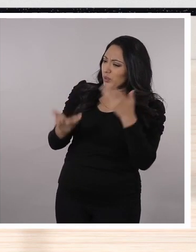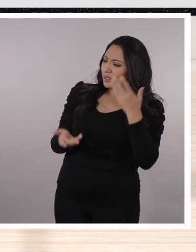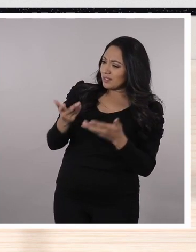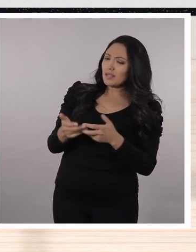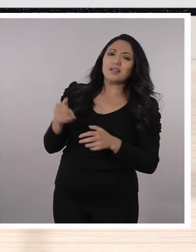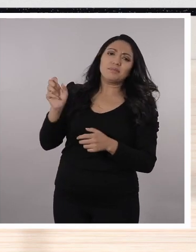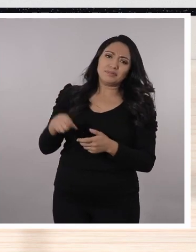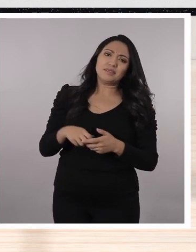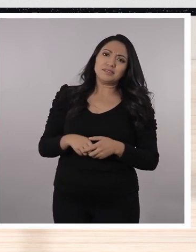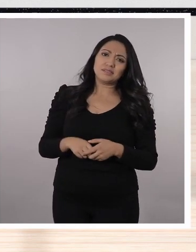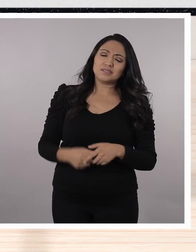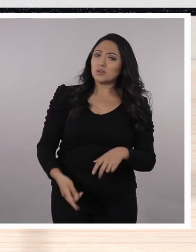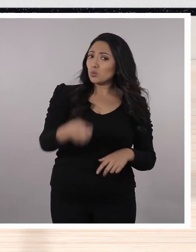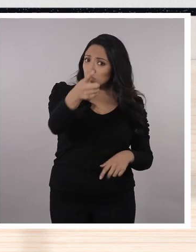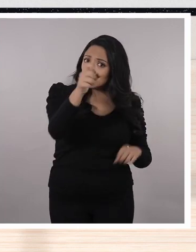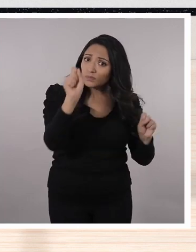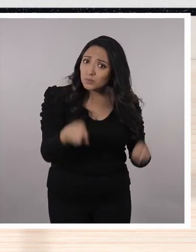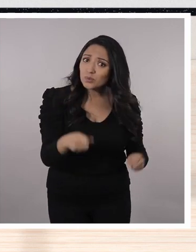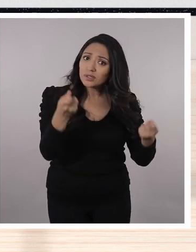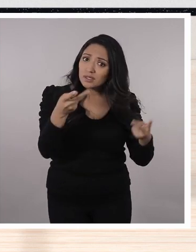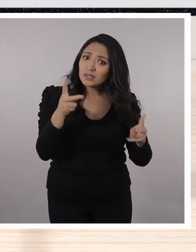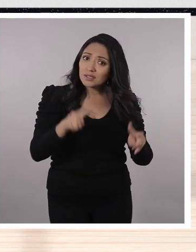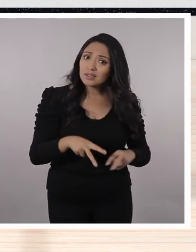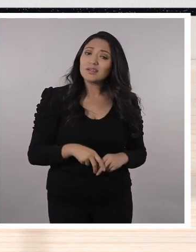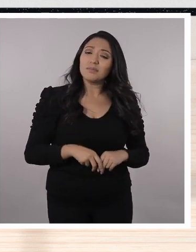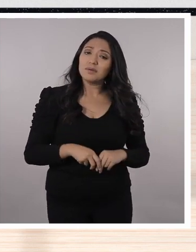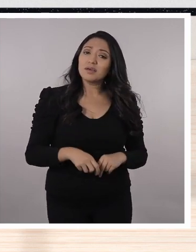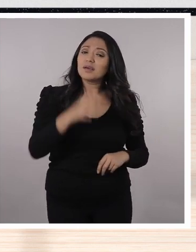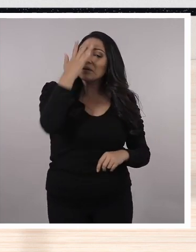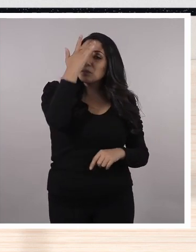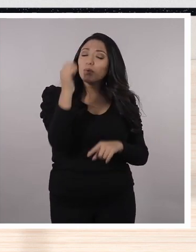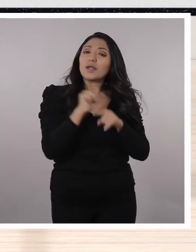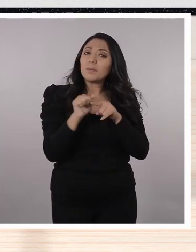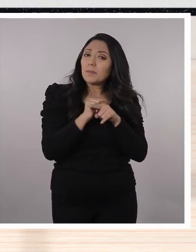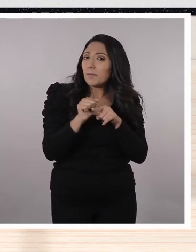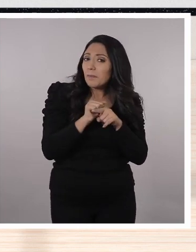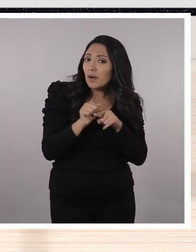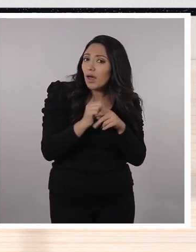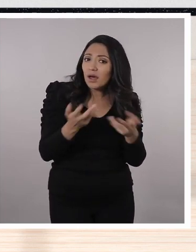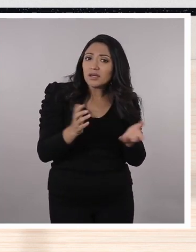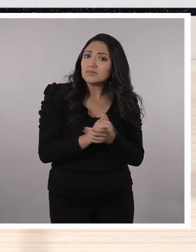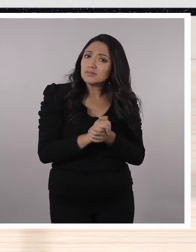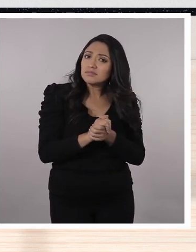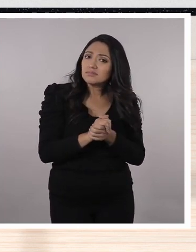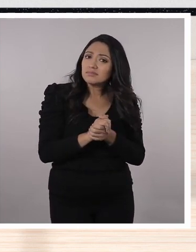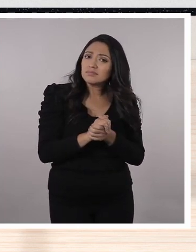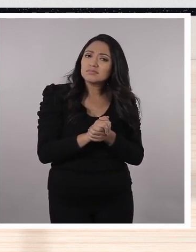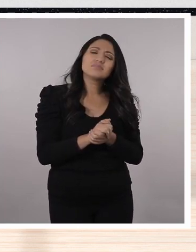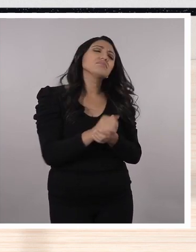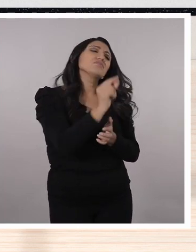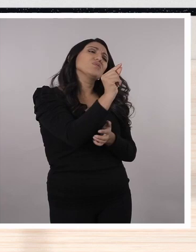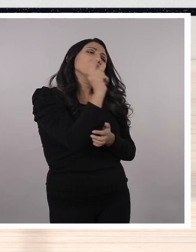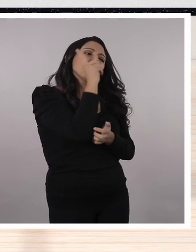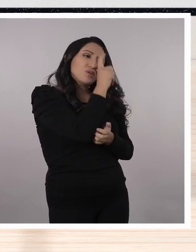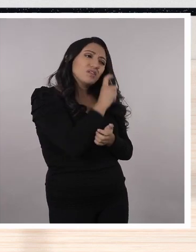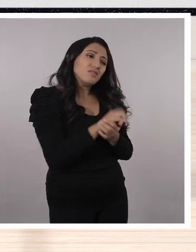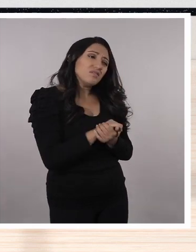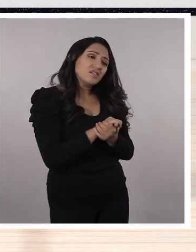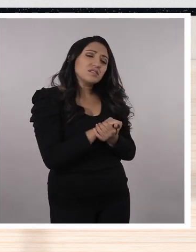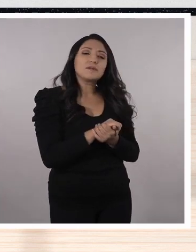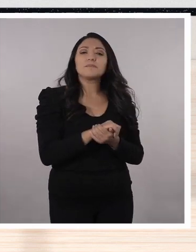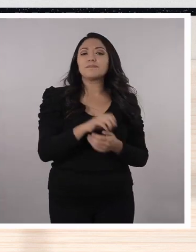gran oradora. Igual, todos ustedes en su casa pueden ser grandes oradores porque no hay limitaciones en realidad. Pero es un poco difícil, profe,